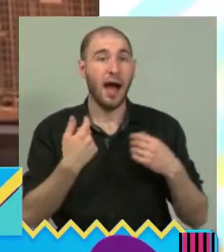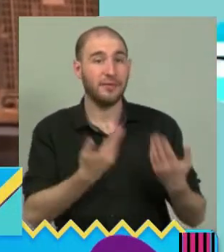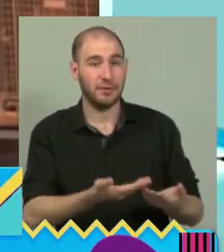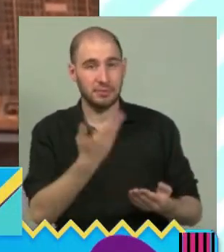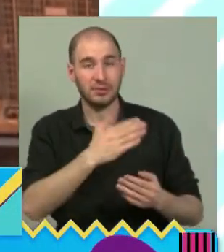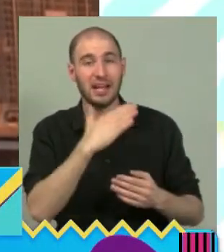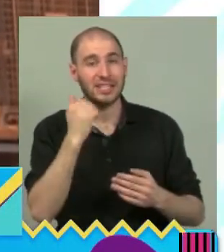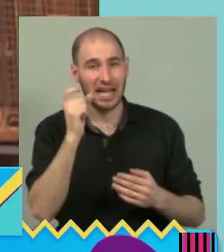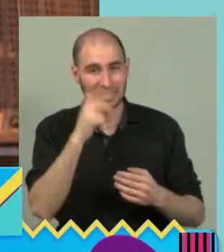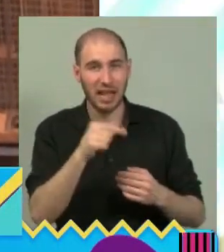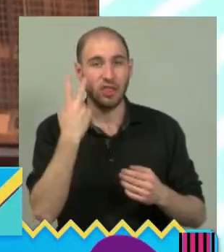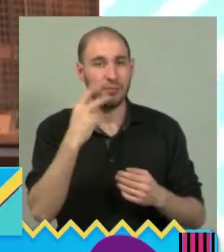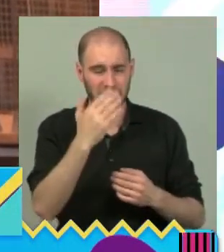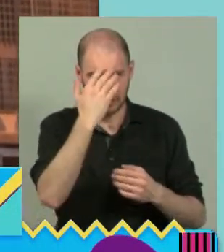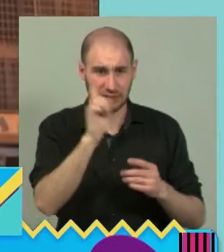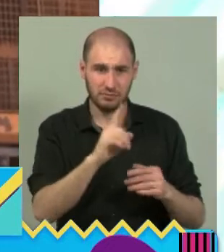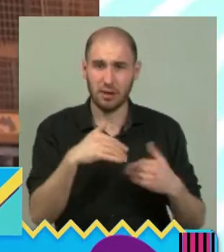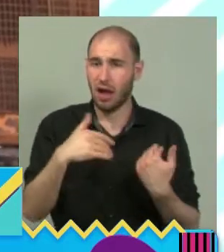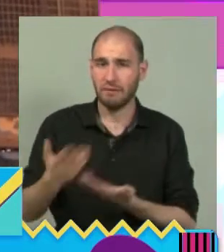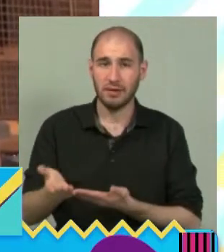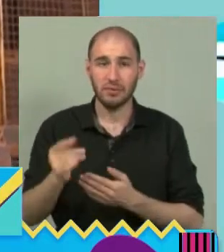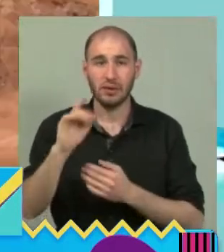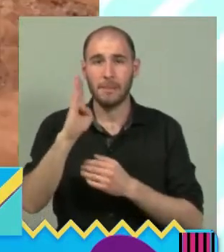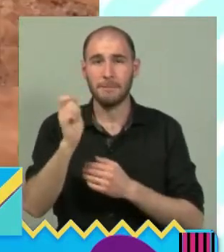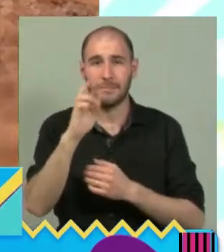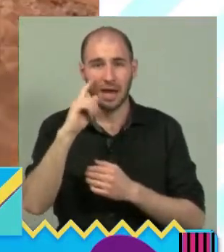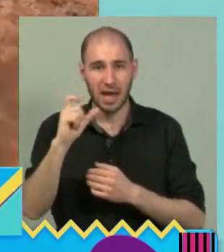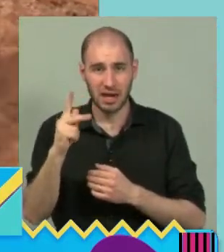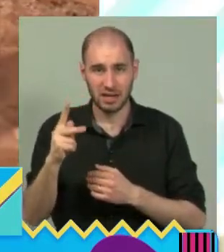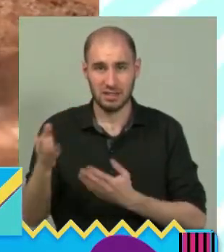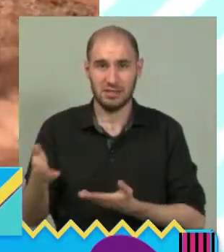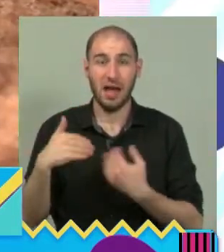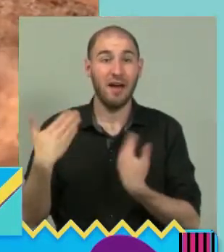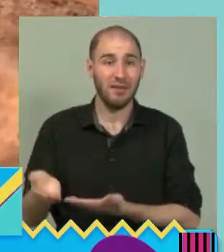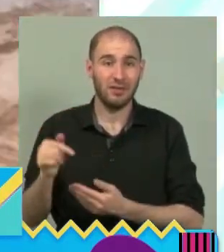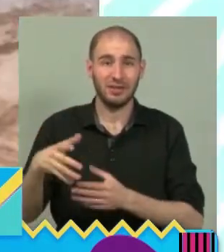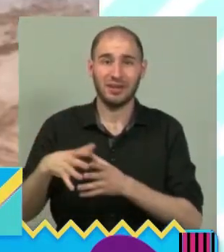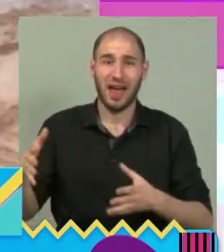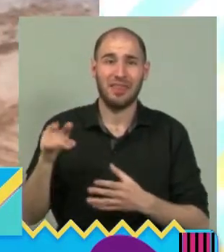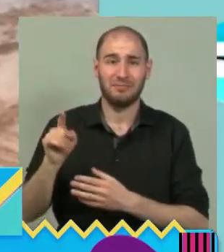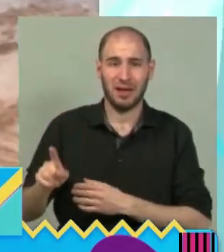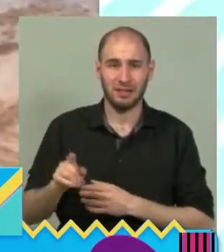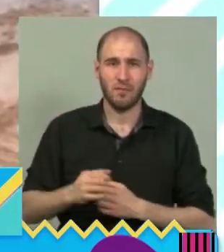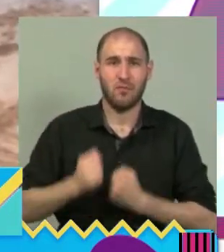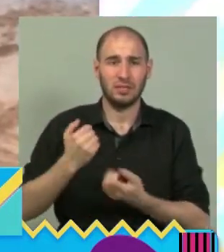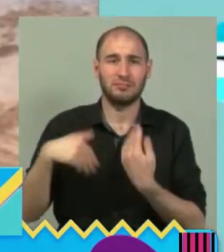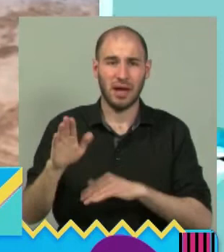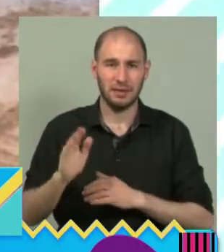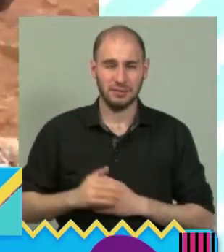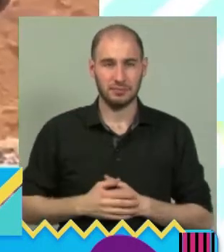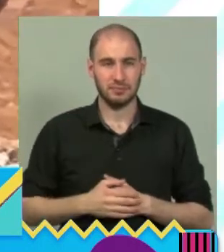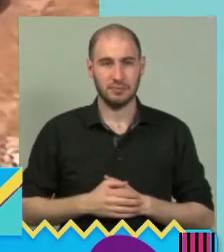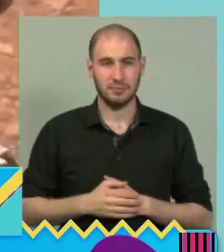los hachalleros en el 2015, se puso del lado de la Barrick Gold, del más grandote, del más fuerte. O